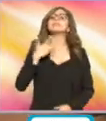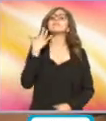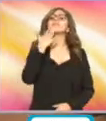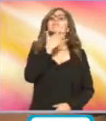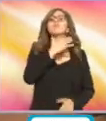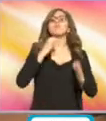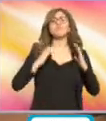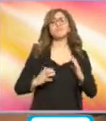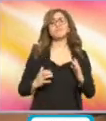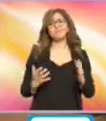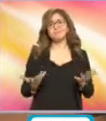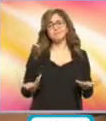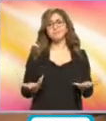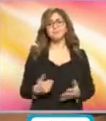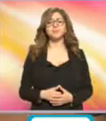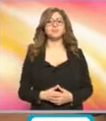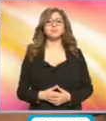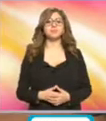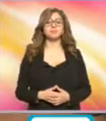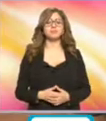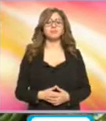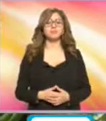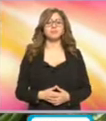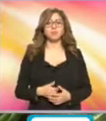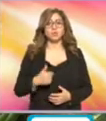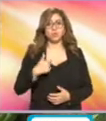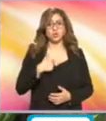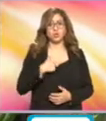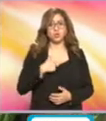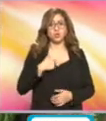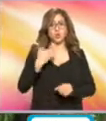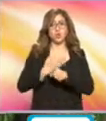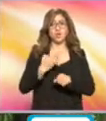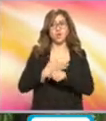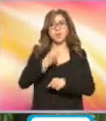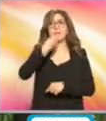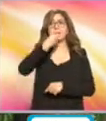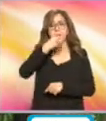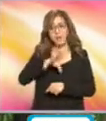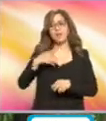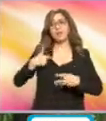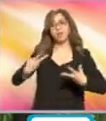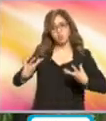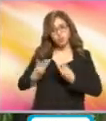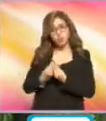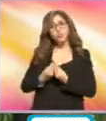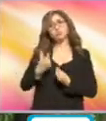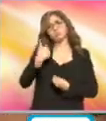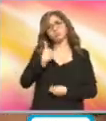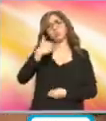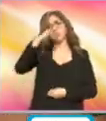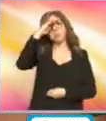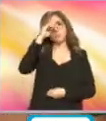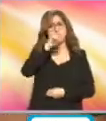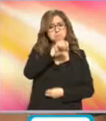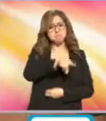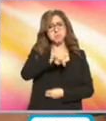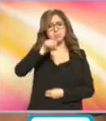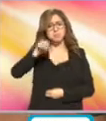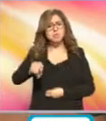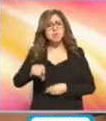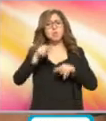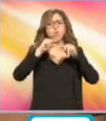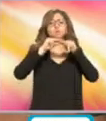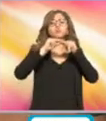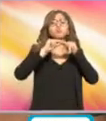pensar. Gaby? Bueno, a mí me encanta que estar incluida en este momento con ustedes, porque para mí también es lo mismo. Para ¿o ti no? es lo mismo, para ti es lo mismo, Pues yo para creo ti que no, es creo lo